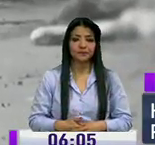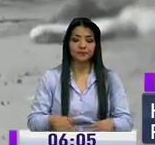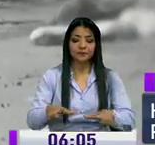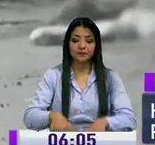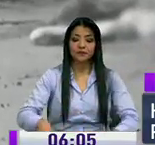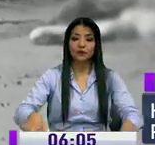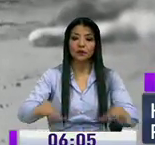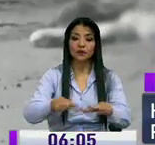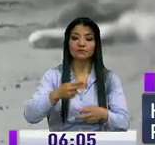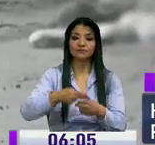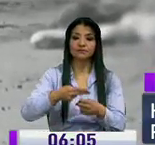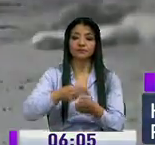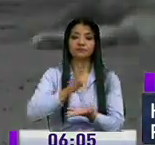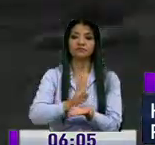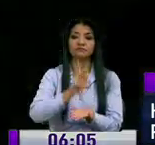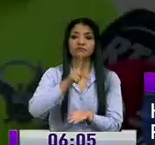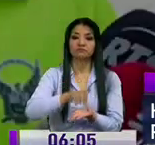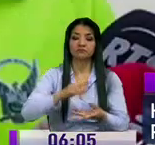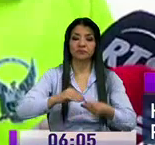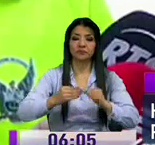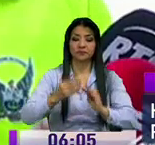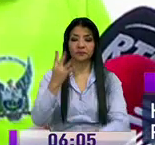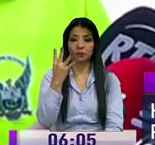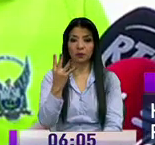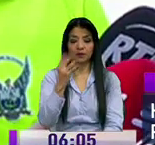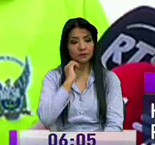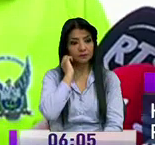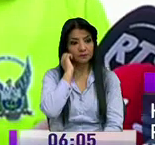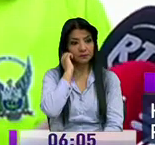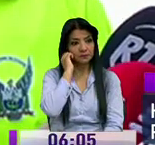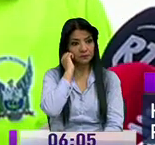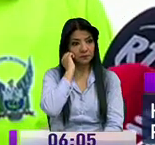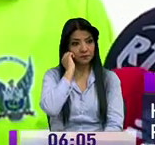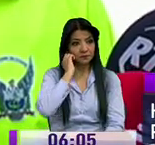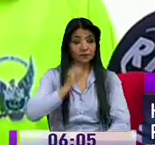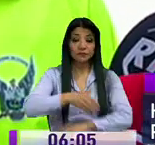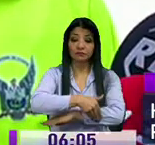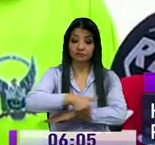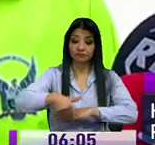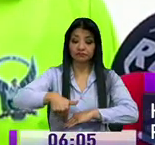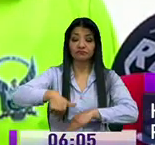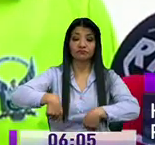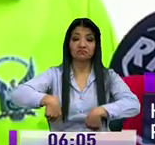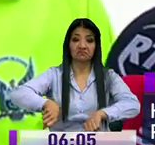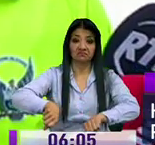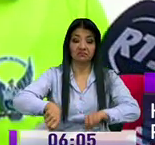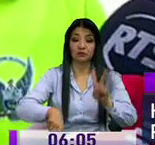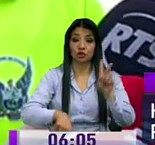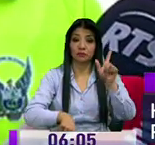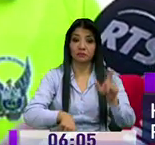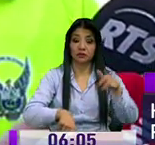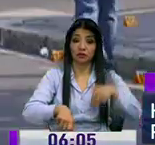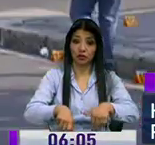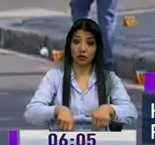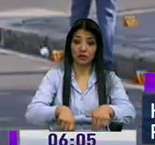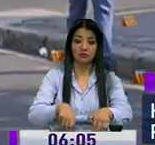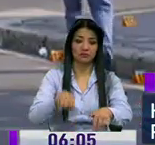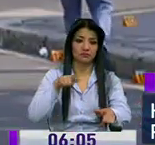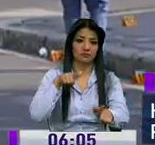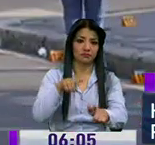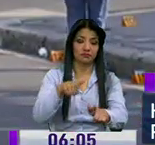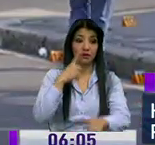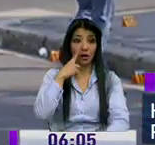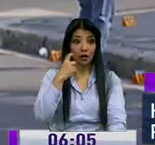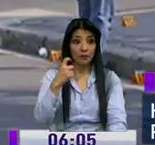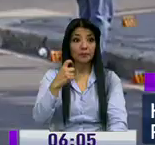Bastión Popular, bloque 4. Que él se encontraba en la esquina y es abordado por una motocicleta con los dos ocupantes antes descritos. La víctima